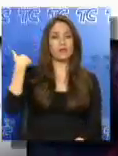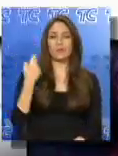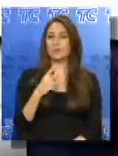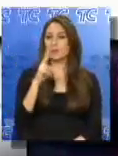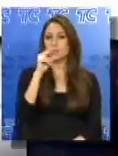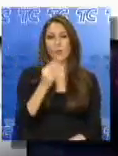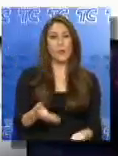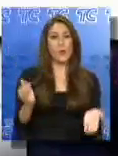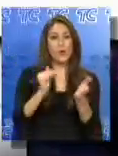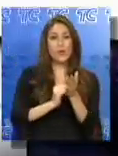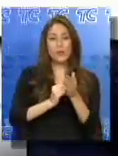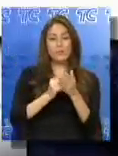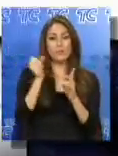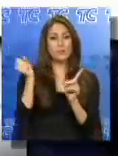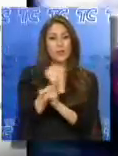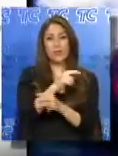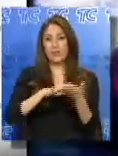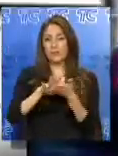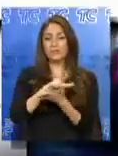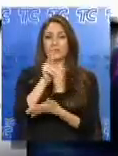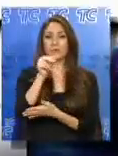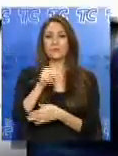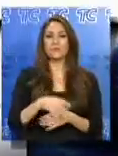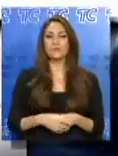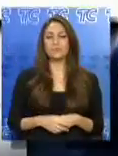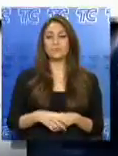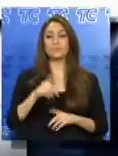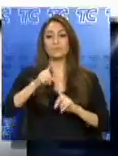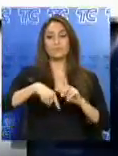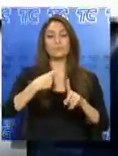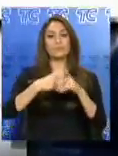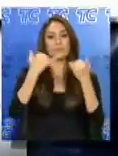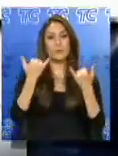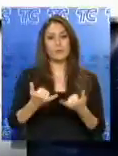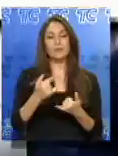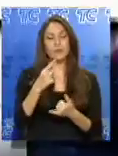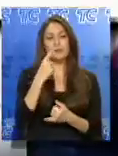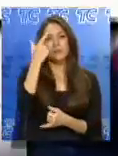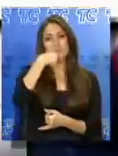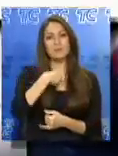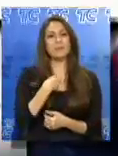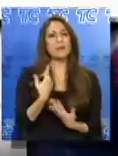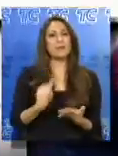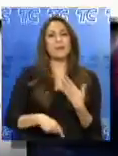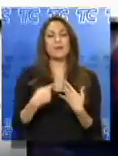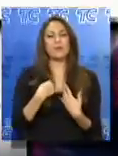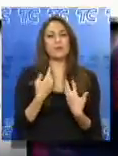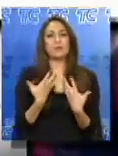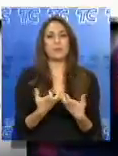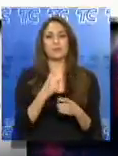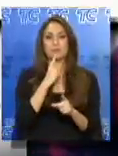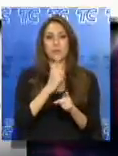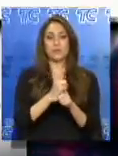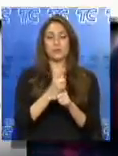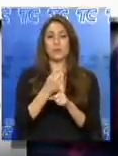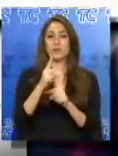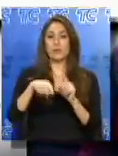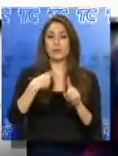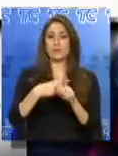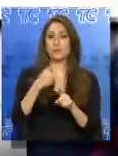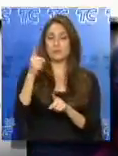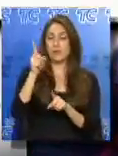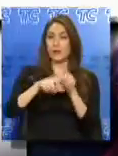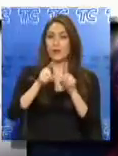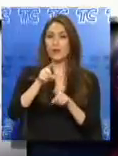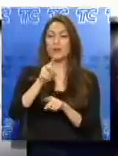volverá. Hasta la victoria siempre. Nos reafirmamos en nuestras convicciones. Los nuevos impuestos a las herencias que los pagarían menos